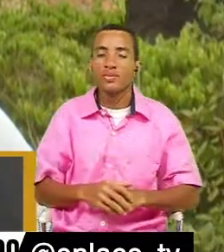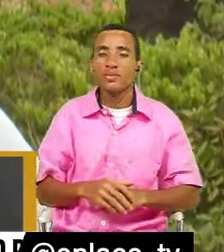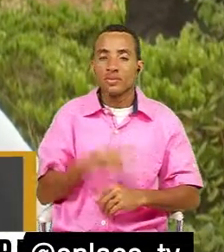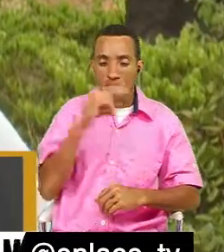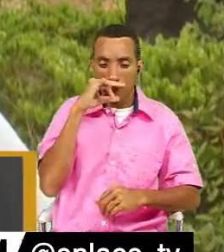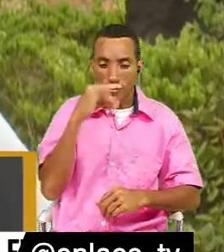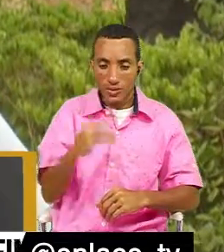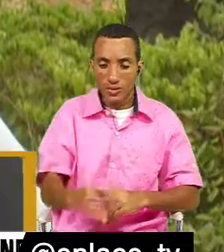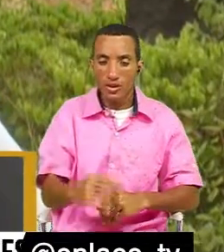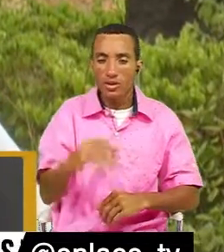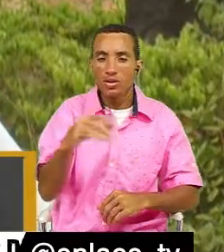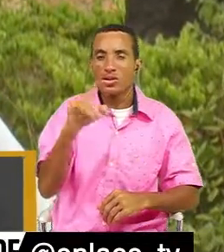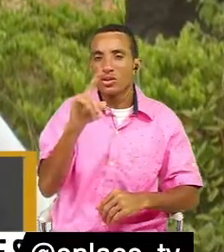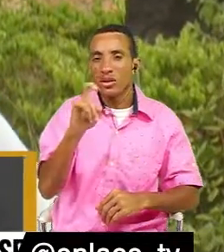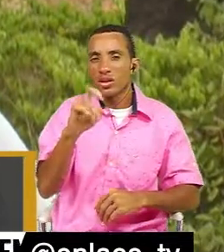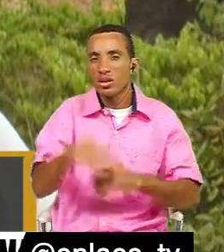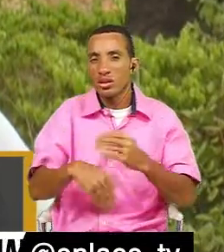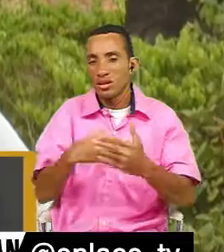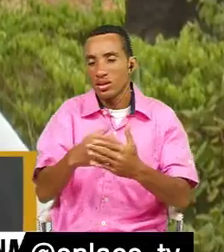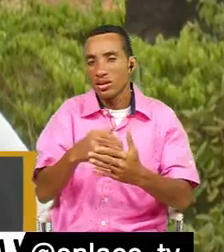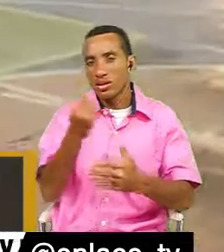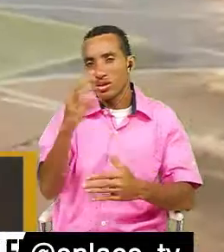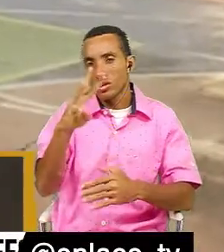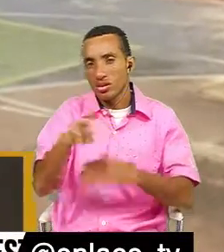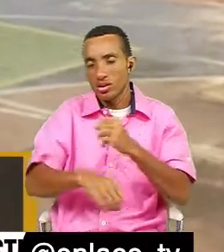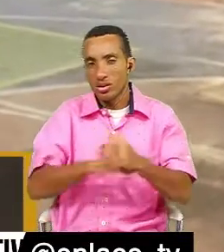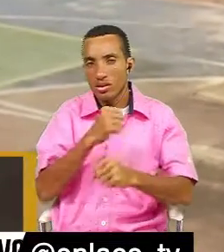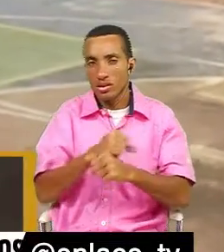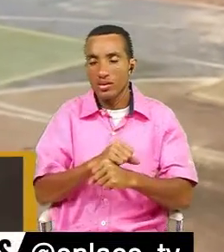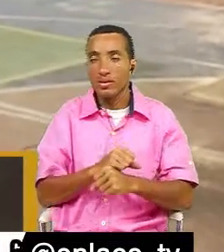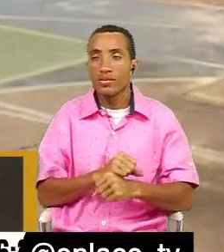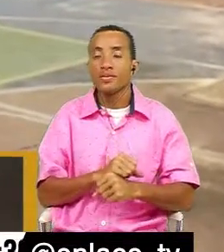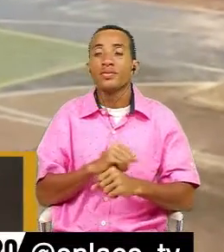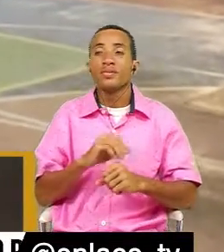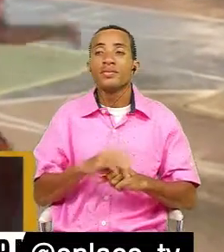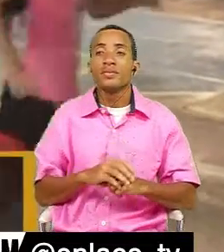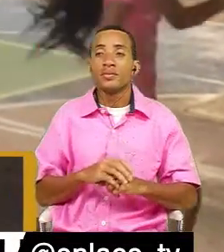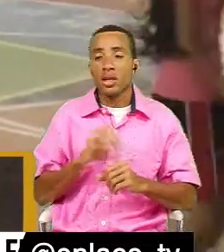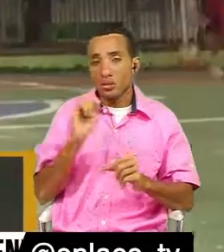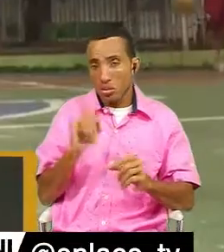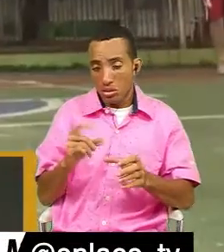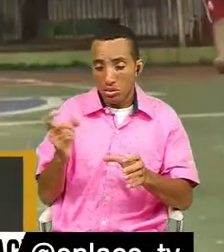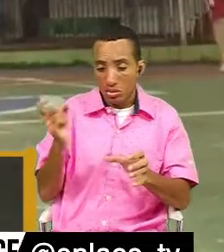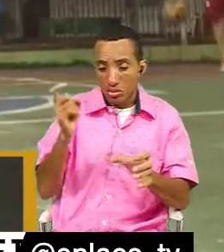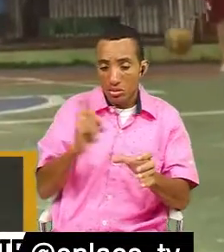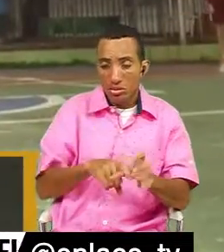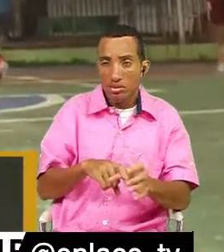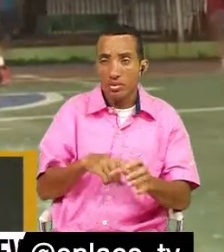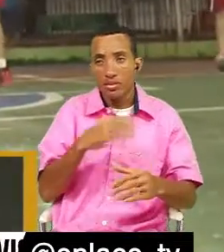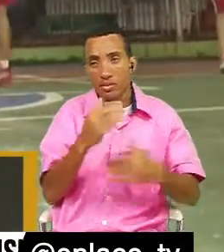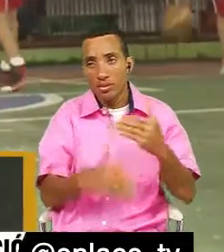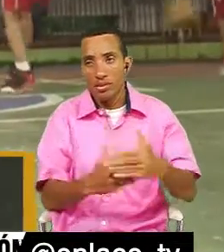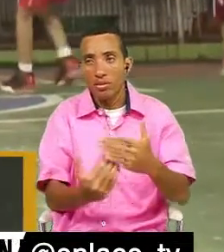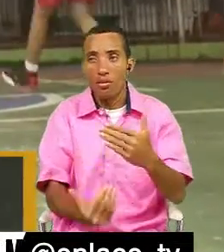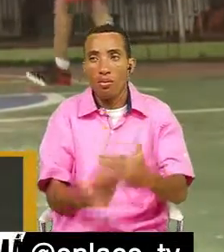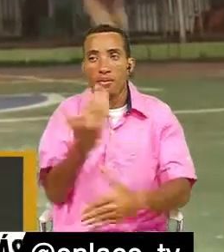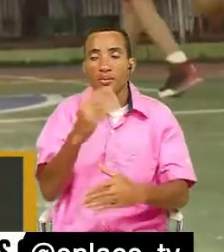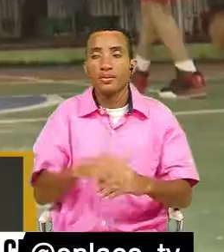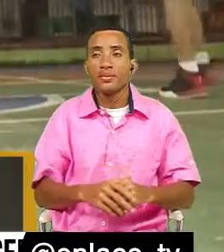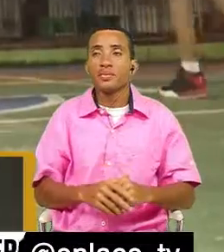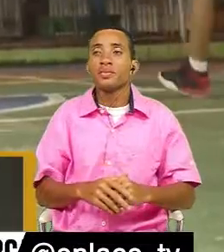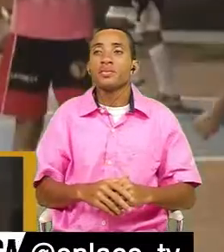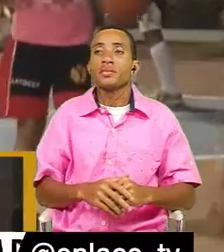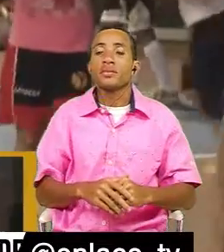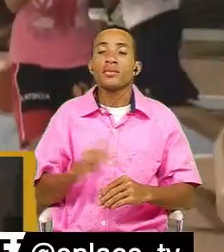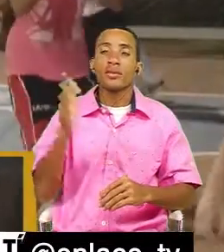hasta los 14. En este segundo semestre empezamos inscripciones y nuevo proceso y continuamos con el que llamamos el